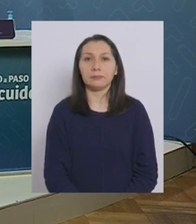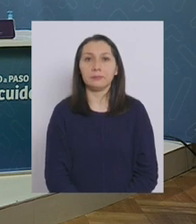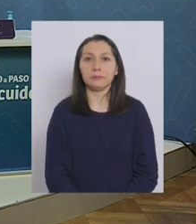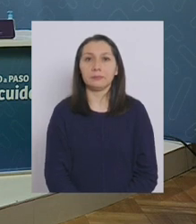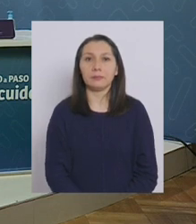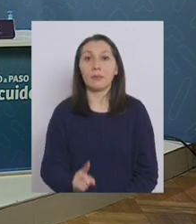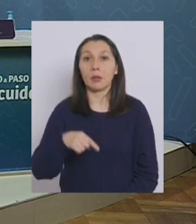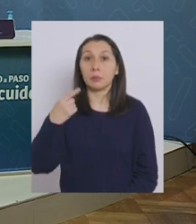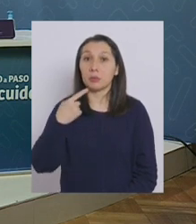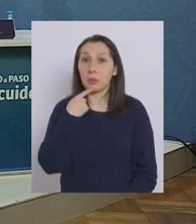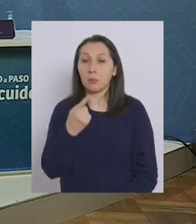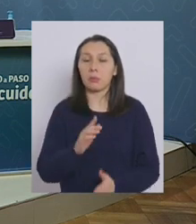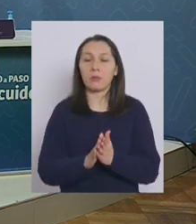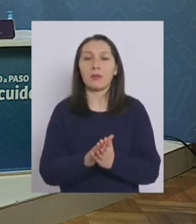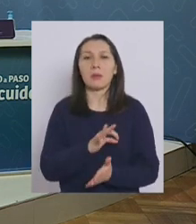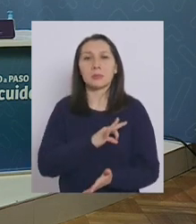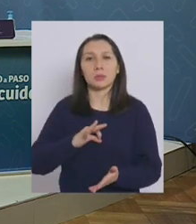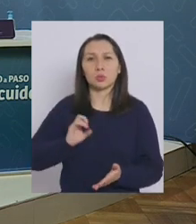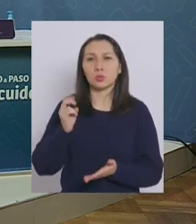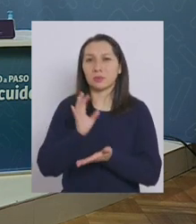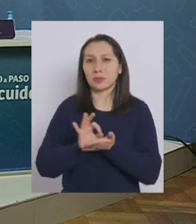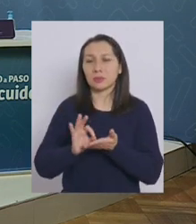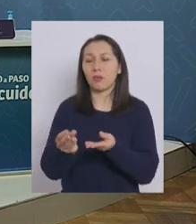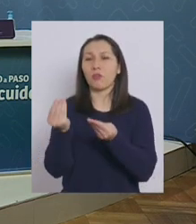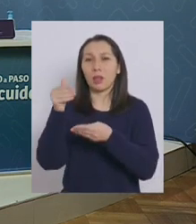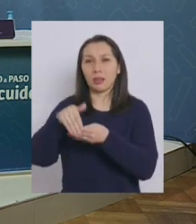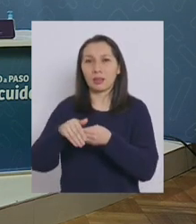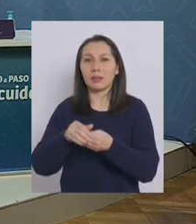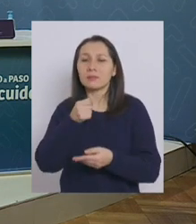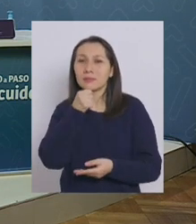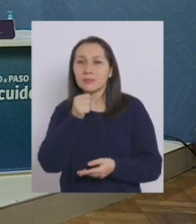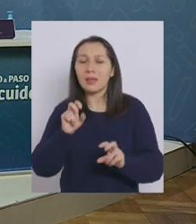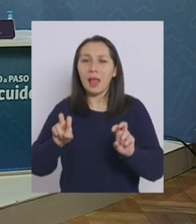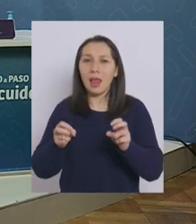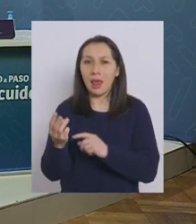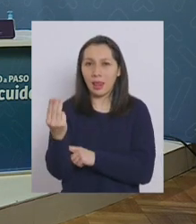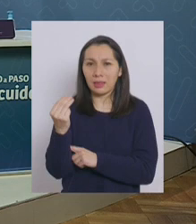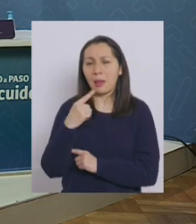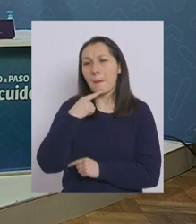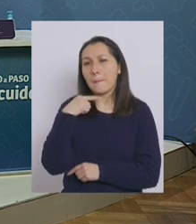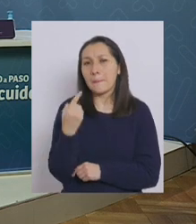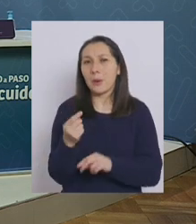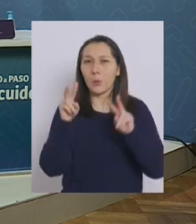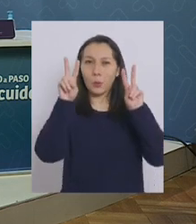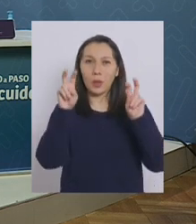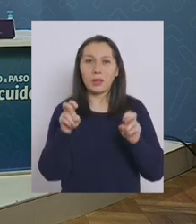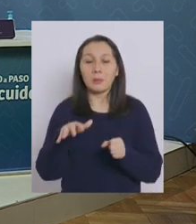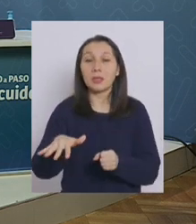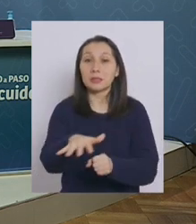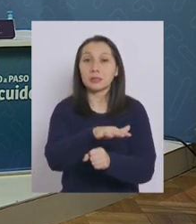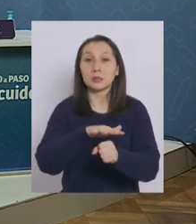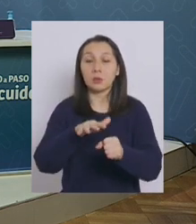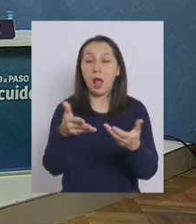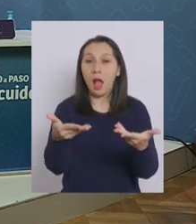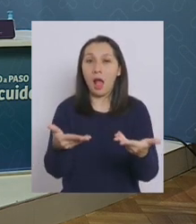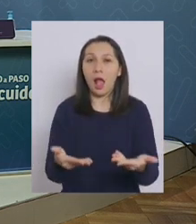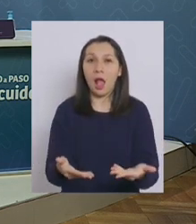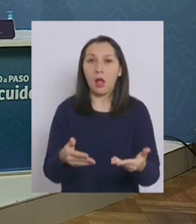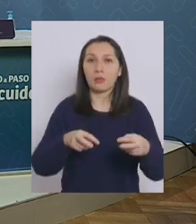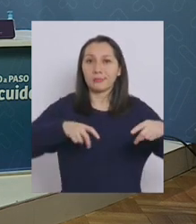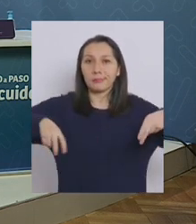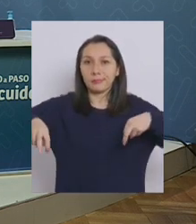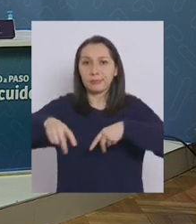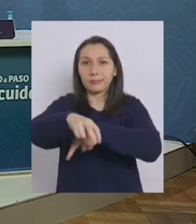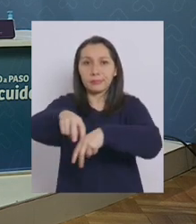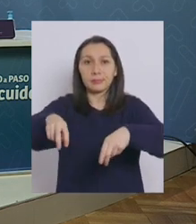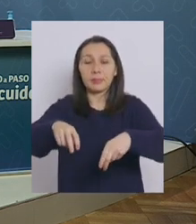Siguiente pregunta, por favor. Ministro, subsecretarios, buenas tardes. Roberto Carrasco, Canal 13. Consultarle con respecto a la situación actual de la movilidad